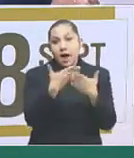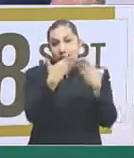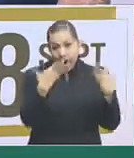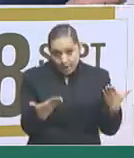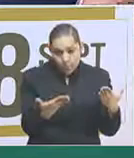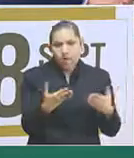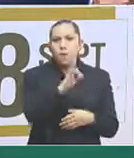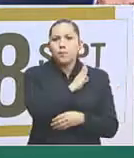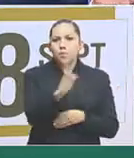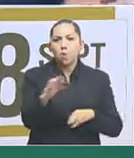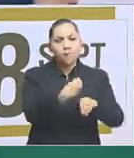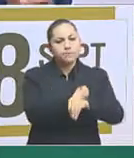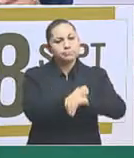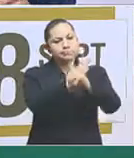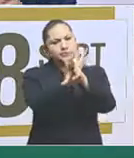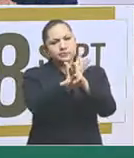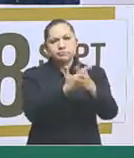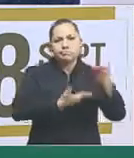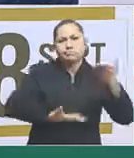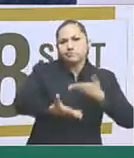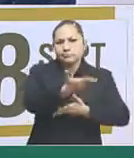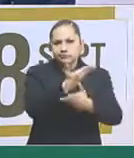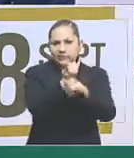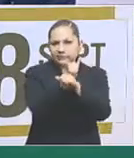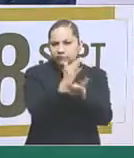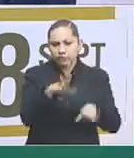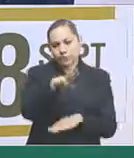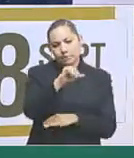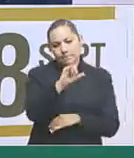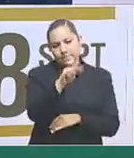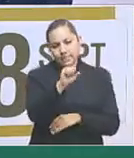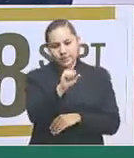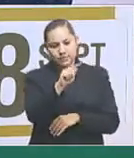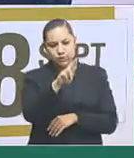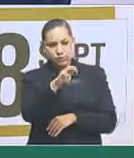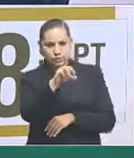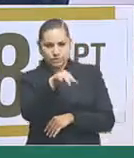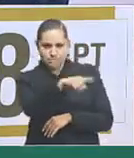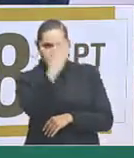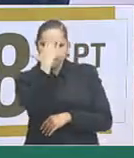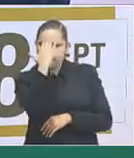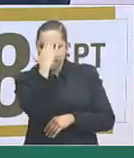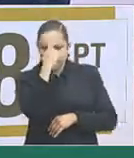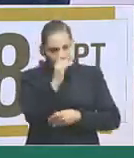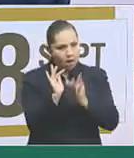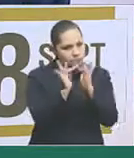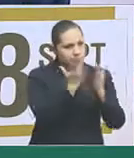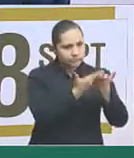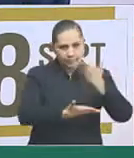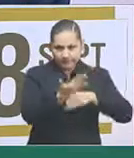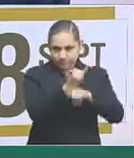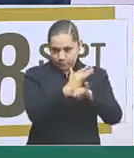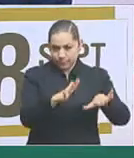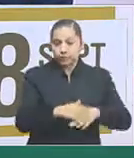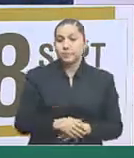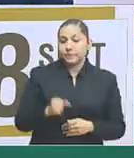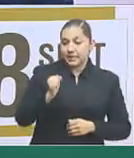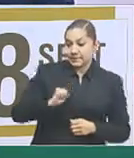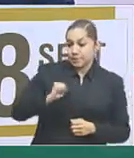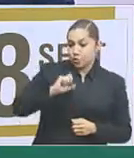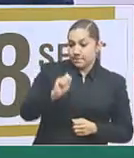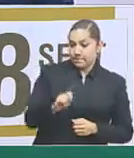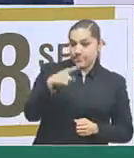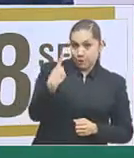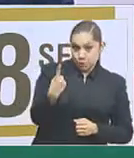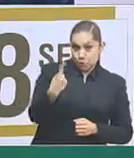o el principal flujo de información es decir realmente entramos al siglo 21 en el 2007 y no en el año